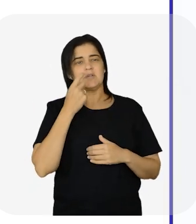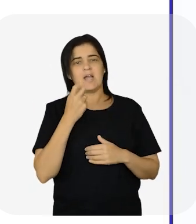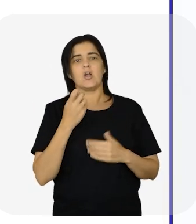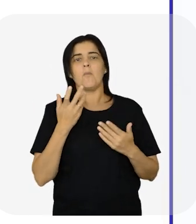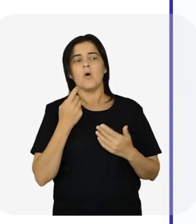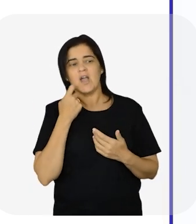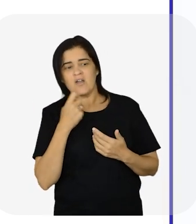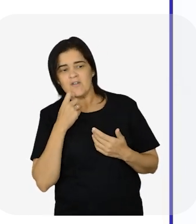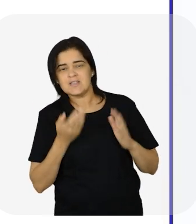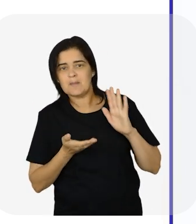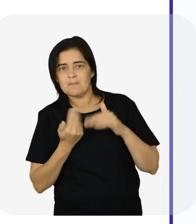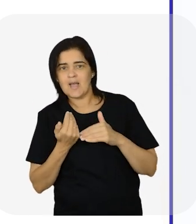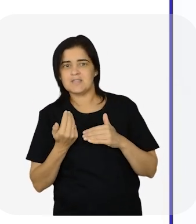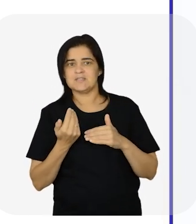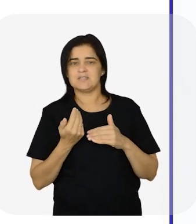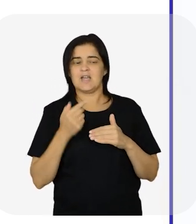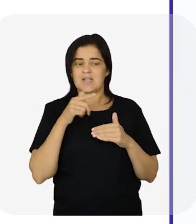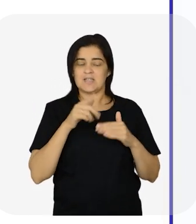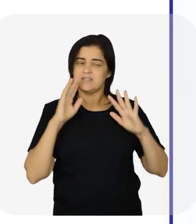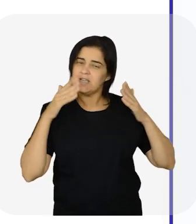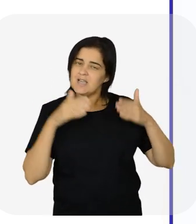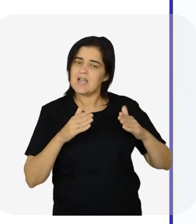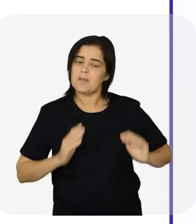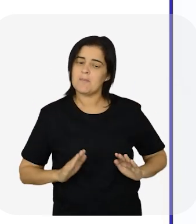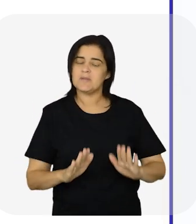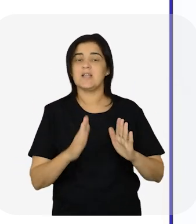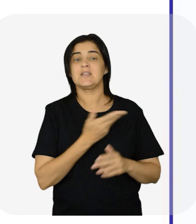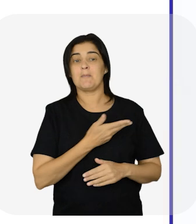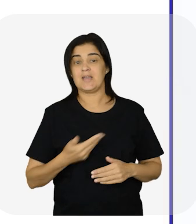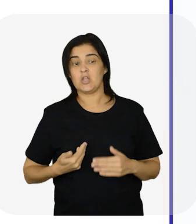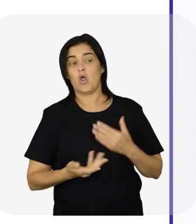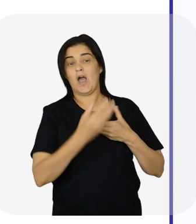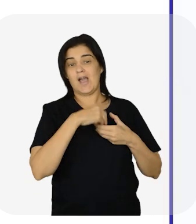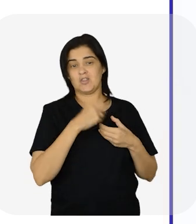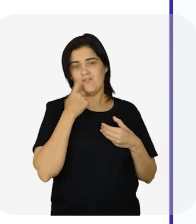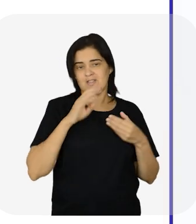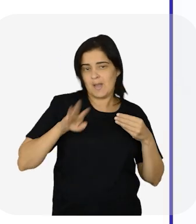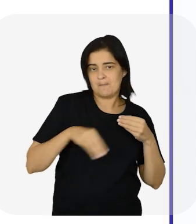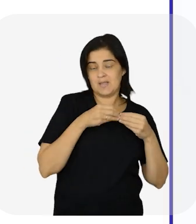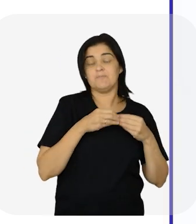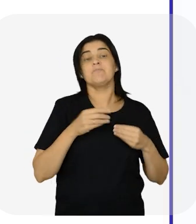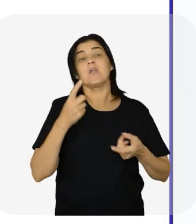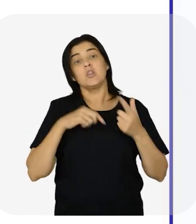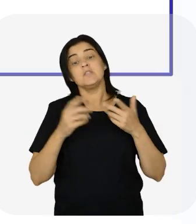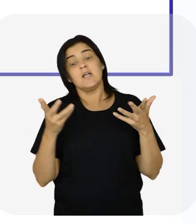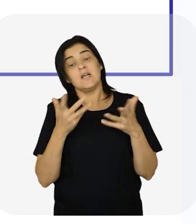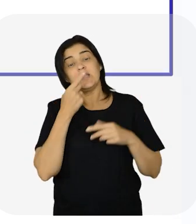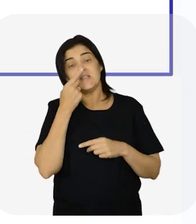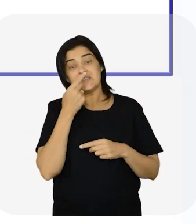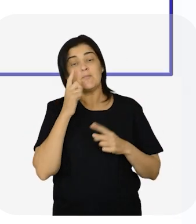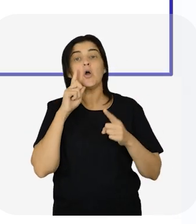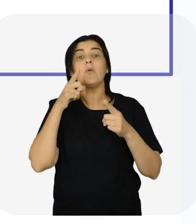una carencia en ese sentido en la formación de magisterio. Entonces, bueno, nos interesaba un poco